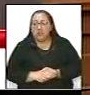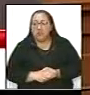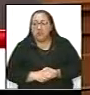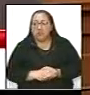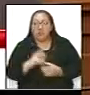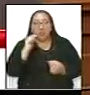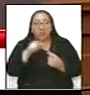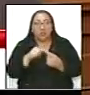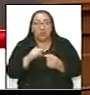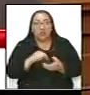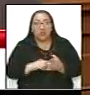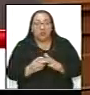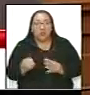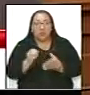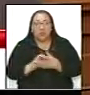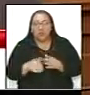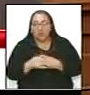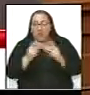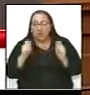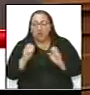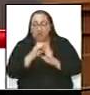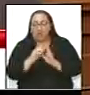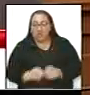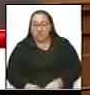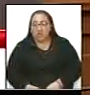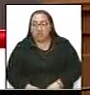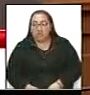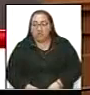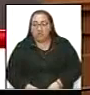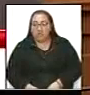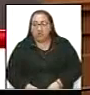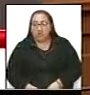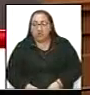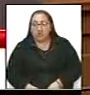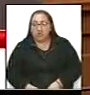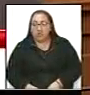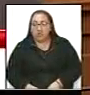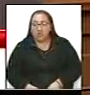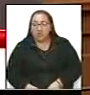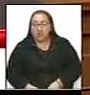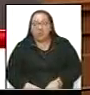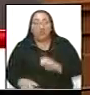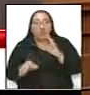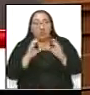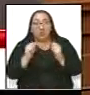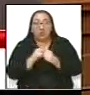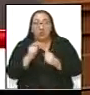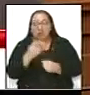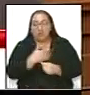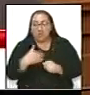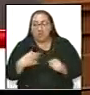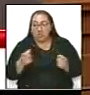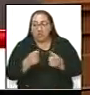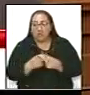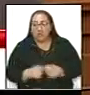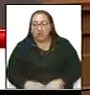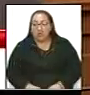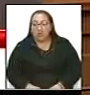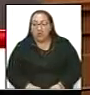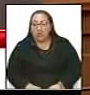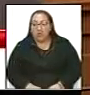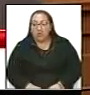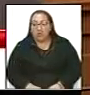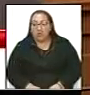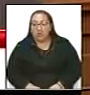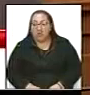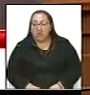observa los criterios establecidos por el Tribunal Constitucional. He conversado y agradezco la apertura del presidente de la Comisión, el